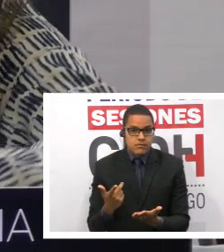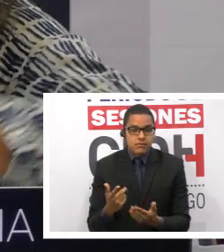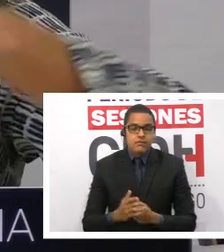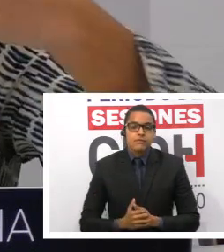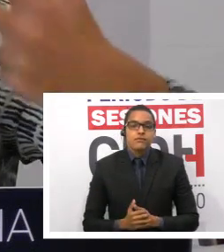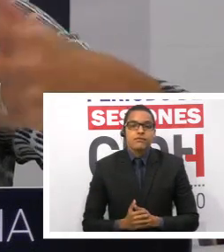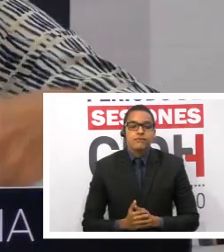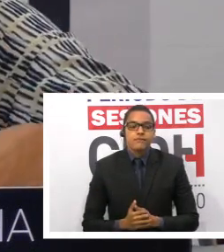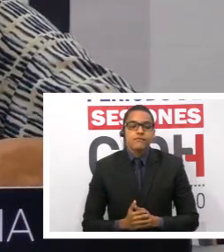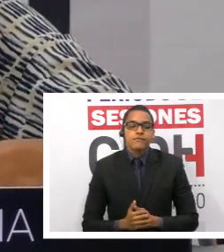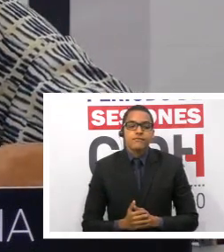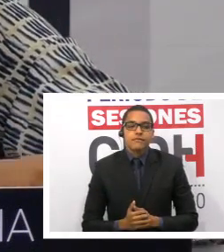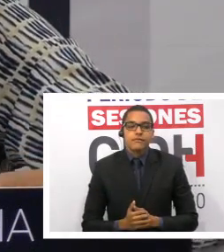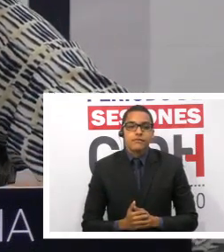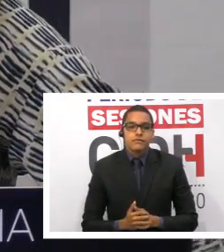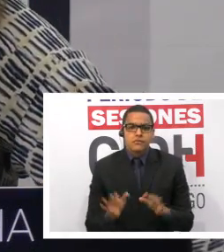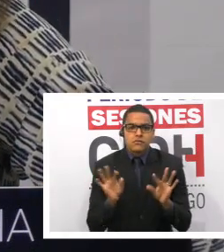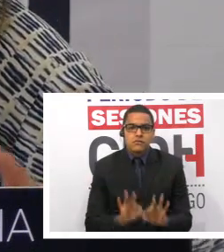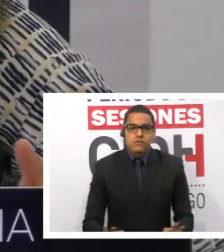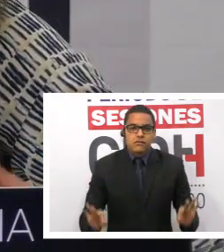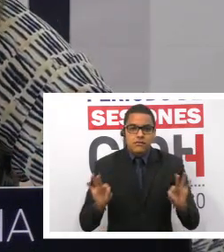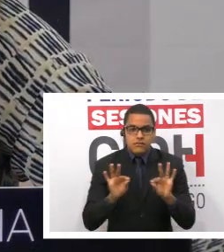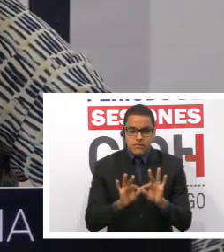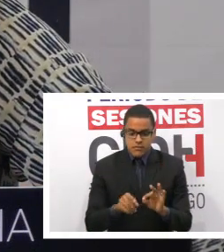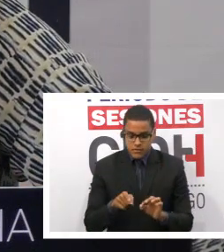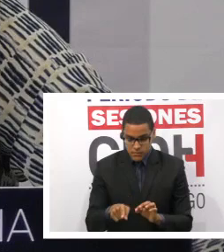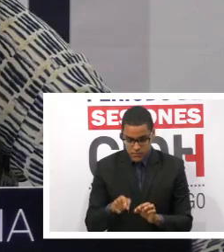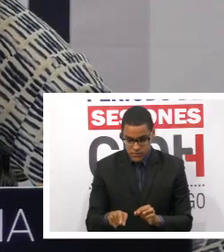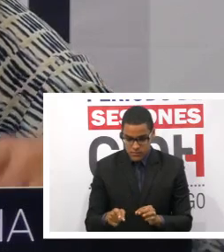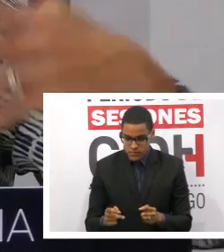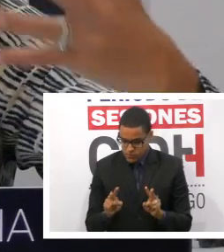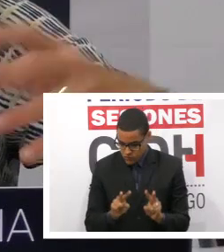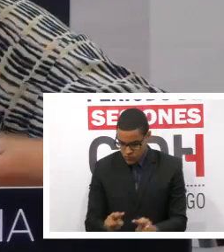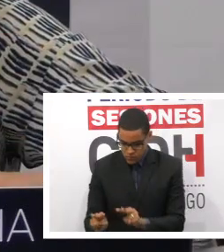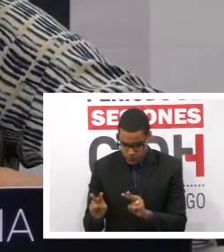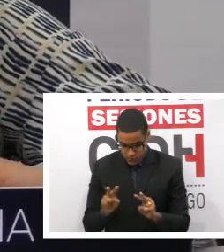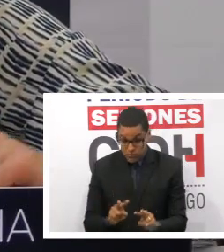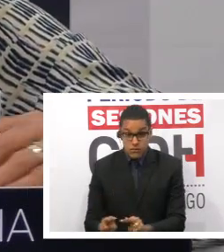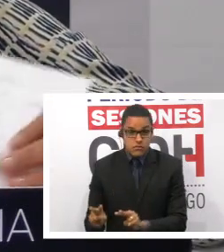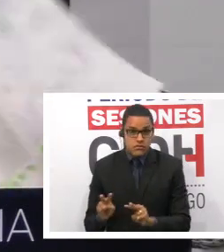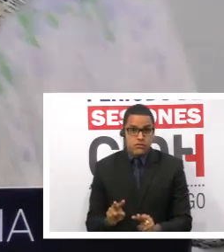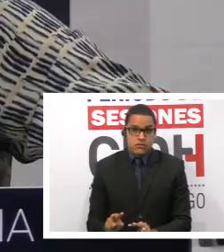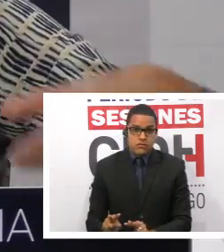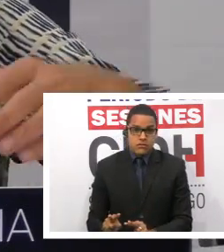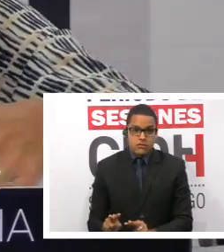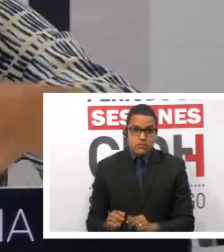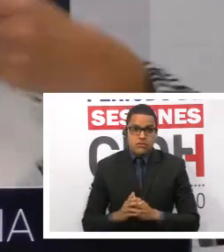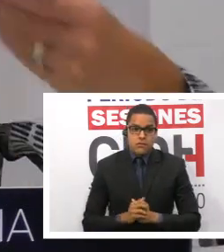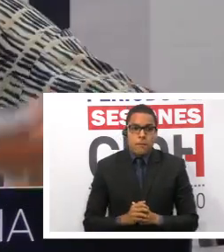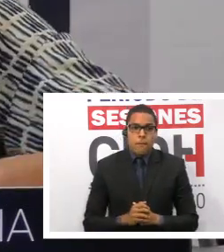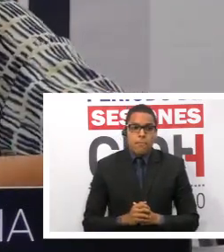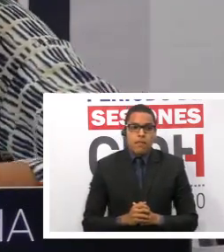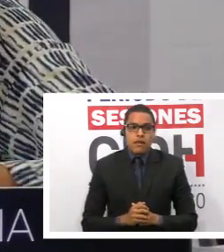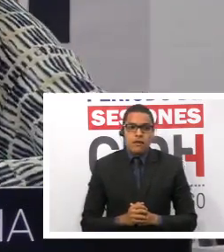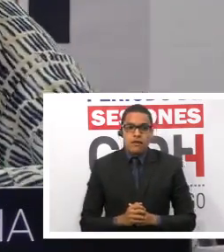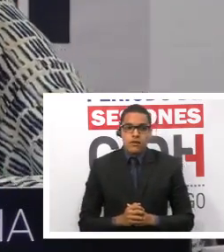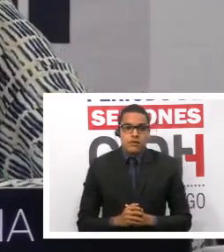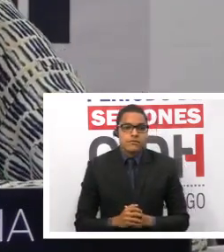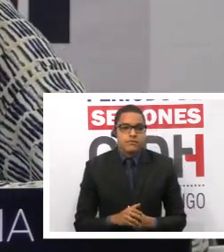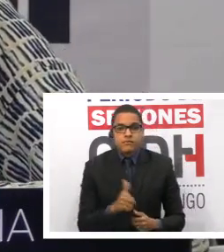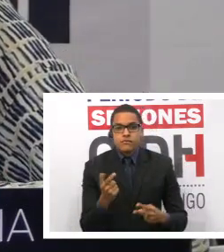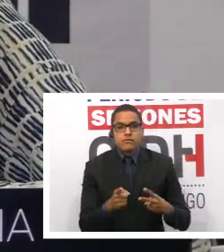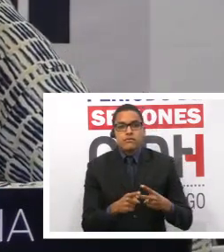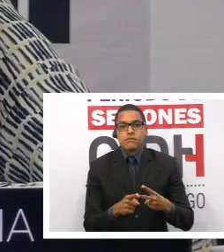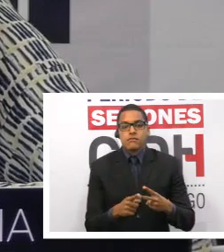transparencia derecho a la información a accountability y otras demandas es mi segunda consideración